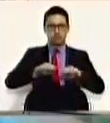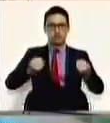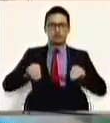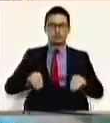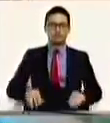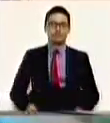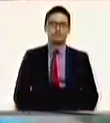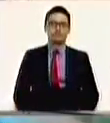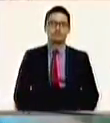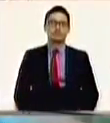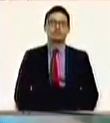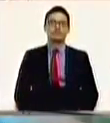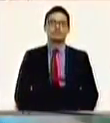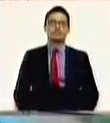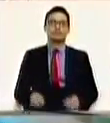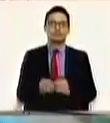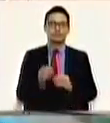siguiente. Si eso es así,